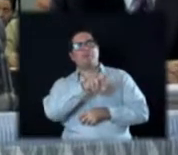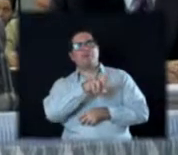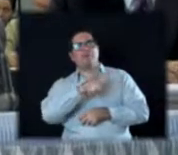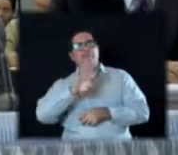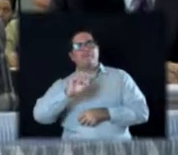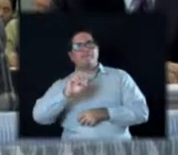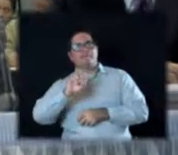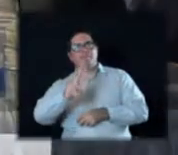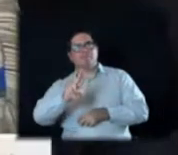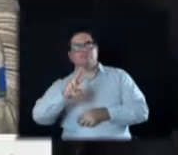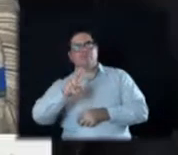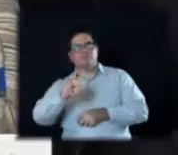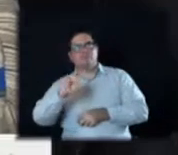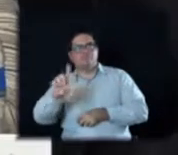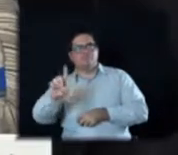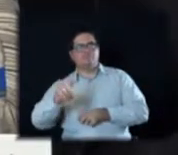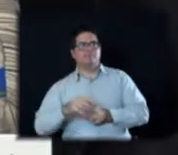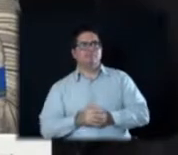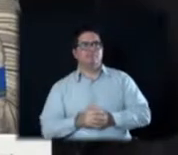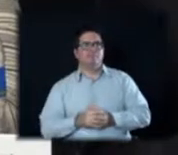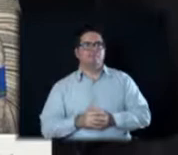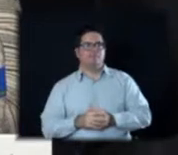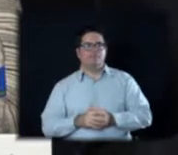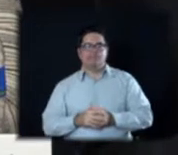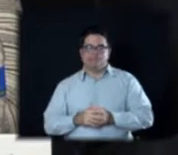de la estructura. La